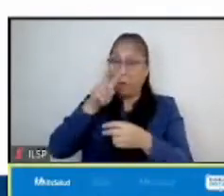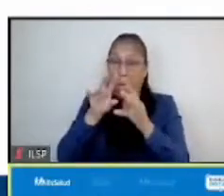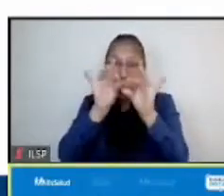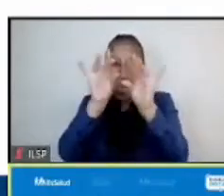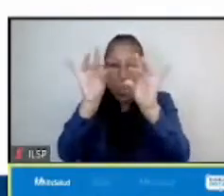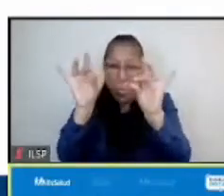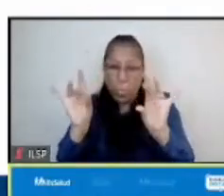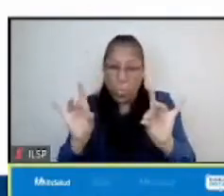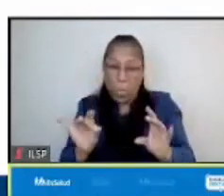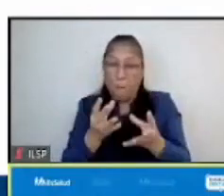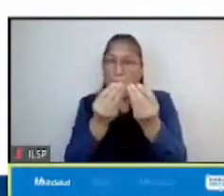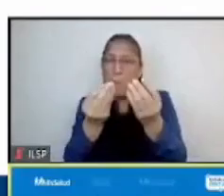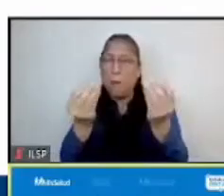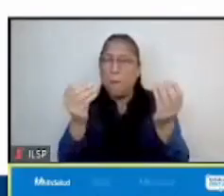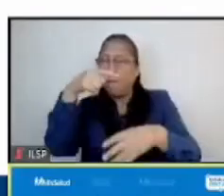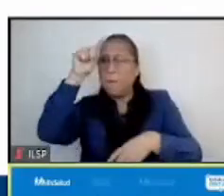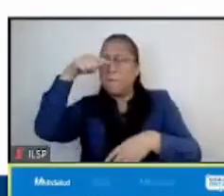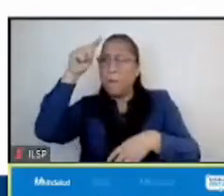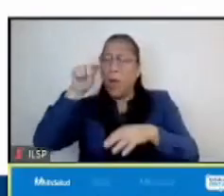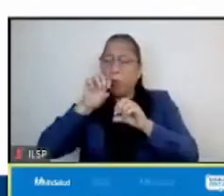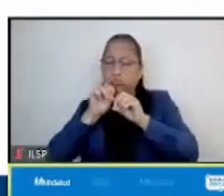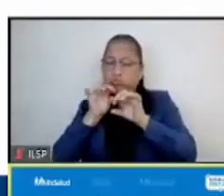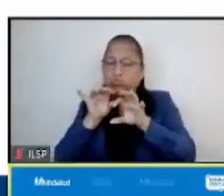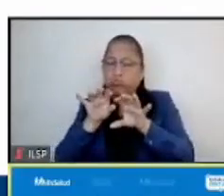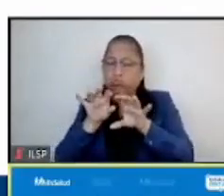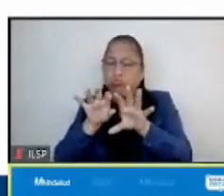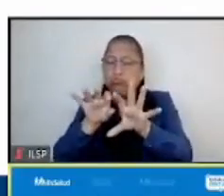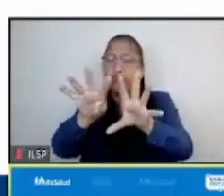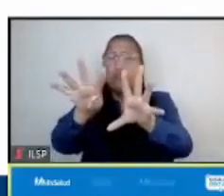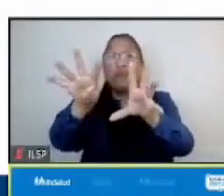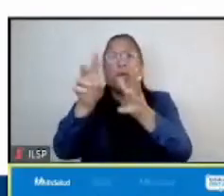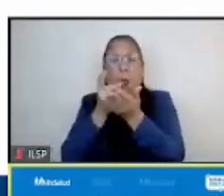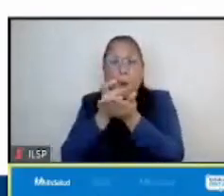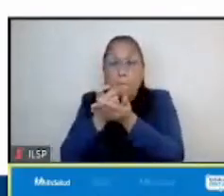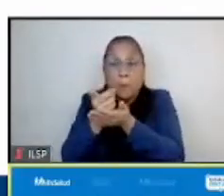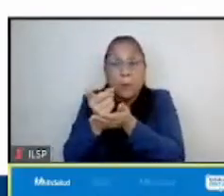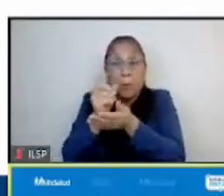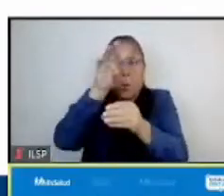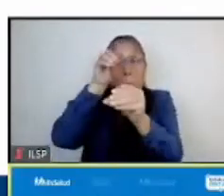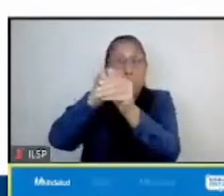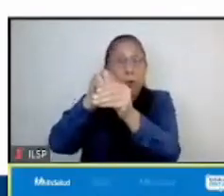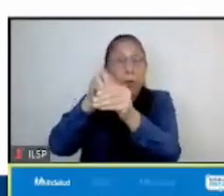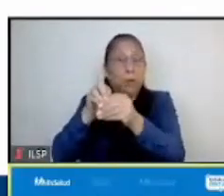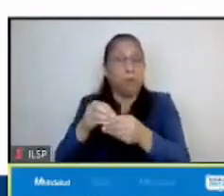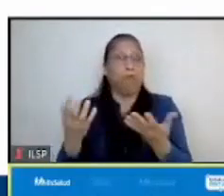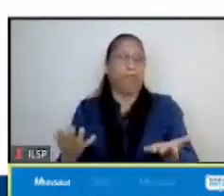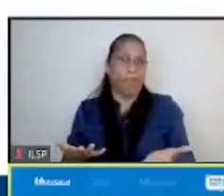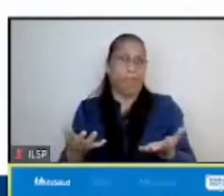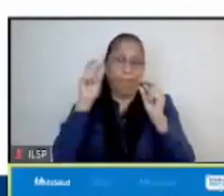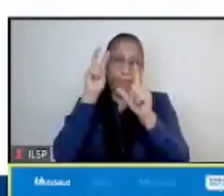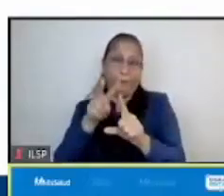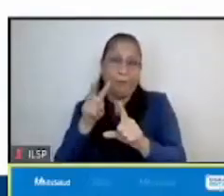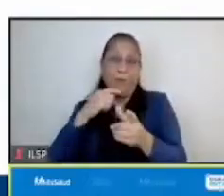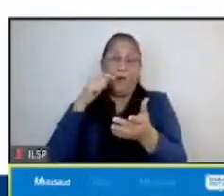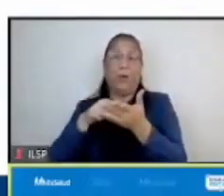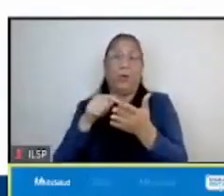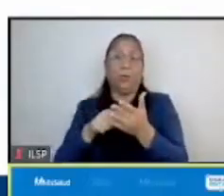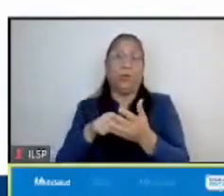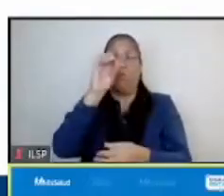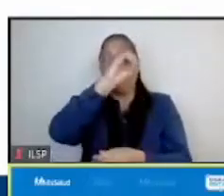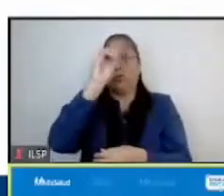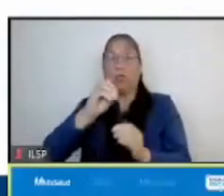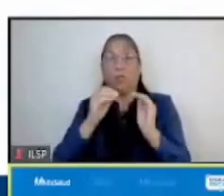de gotitas. Cada una de estas gotitas puede tener miles de virus dentro. Entonces, si multiplicamos esto a la potencia, sabemos que